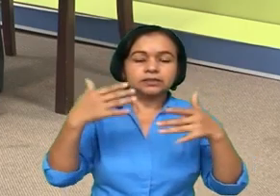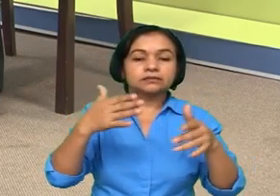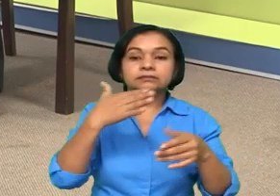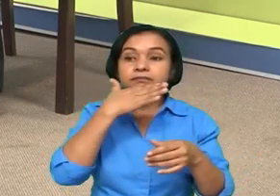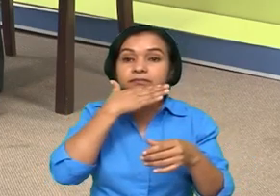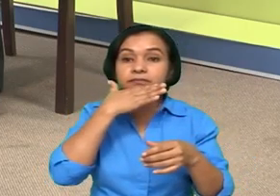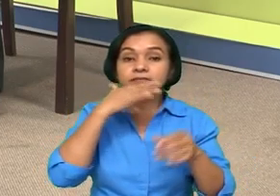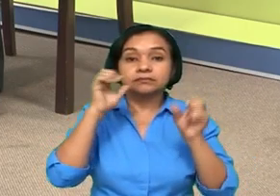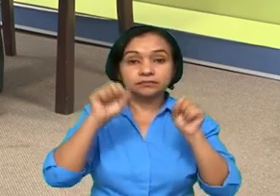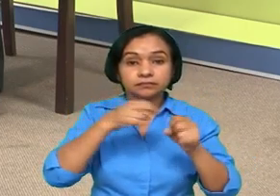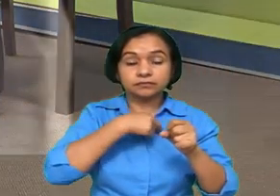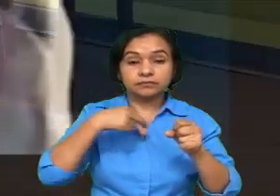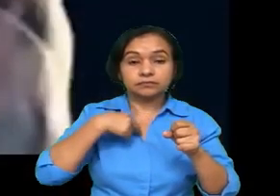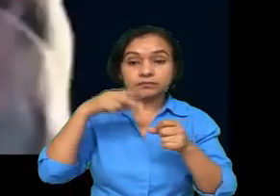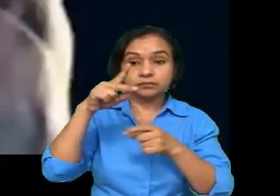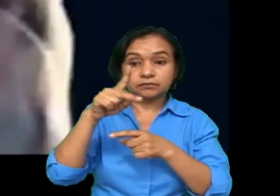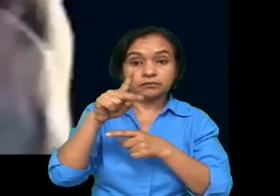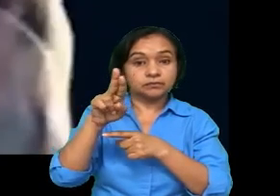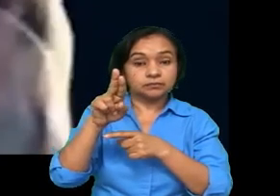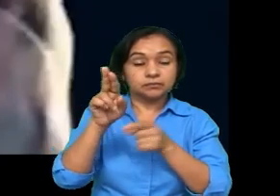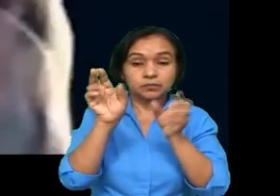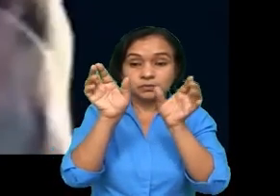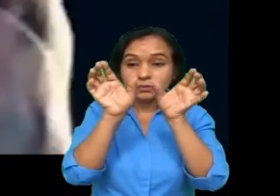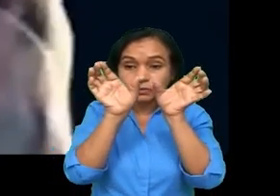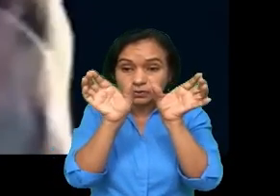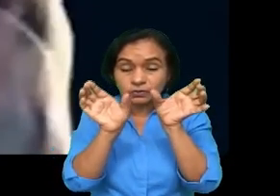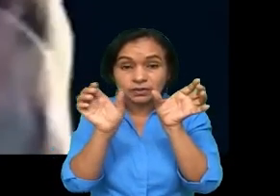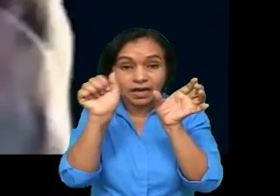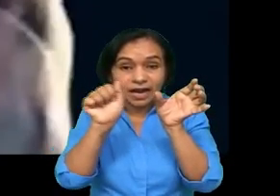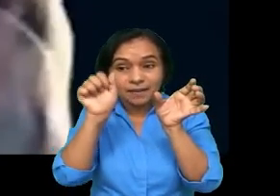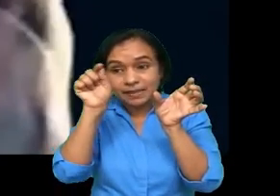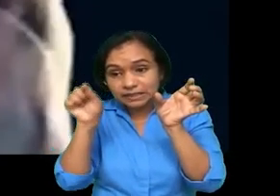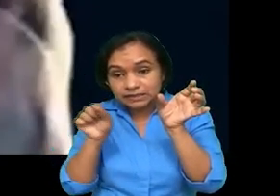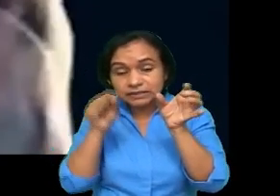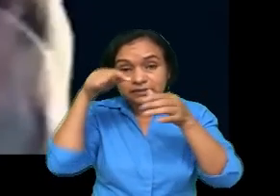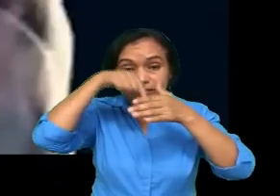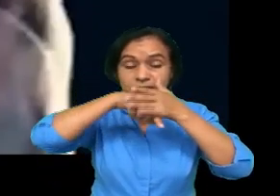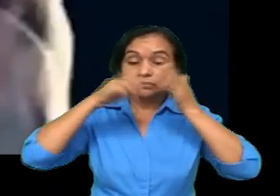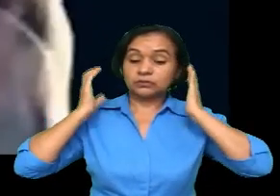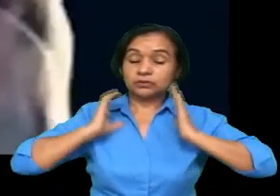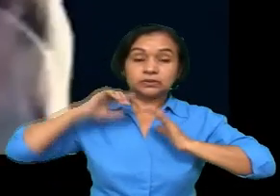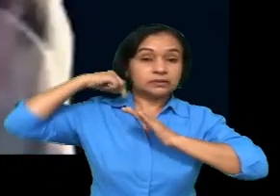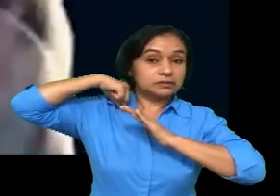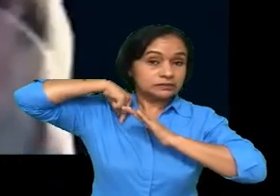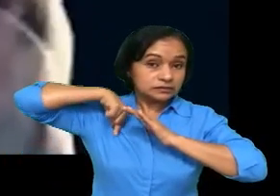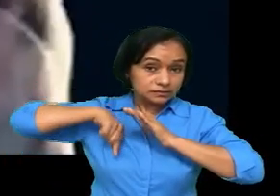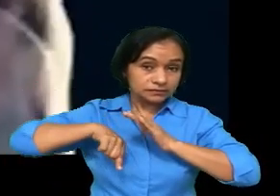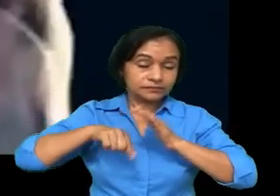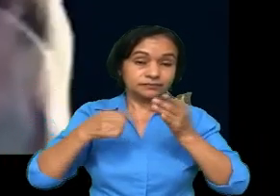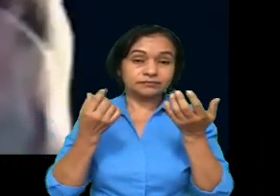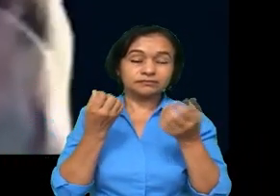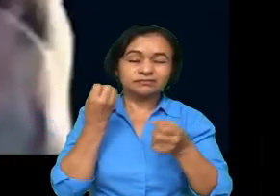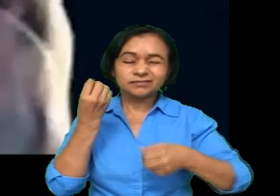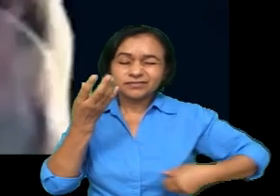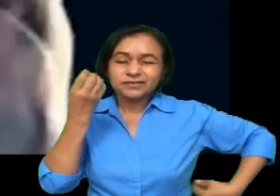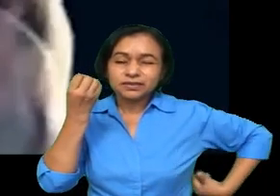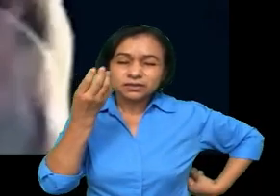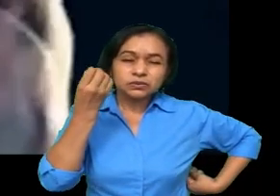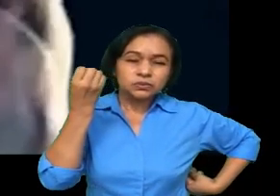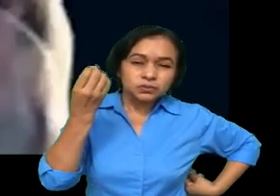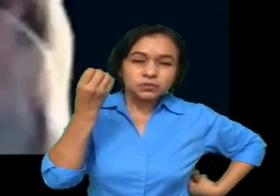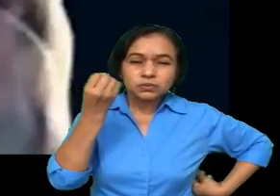hasta producir pus en lo que es alrededor del riñón, y eso es cuando ya tenemos el dolor en lo que es la